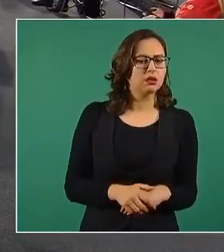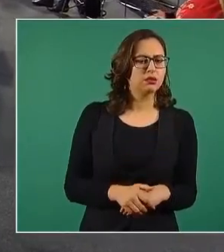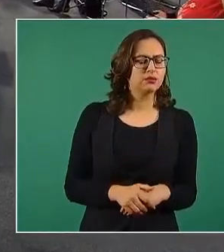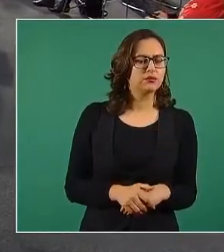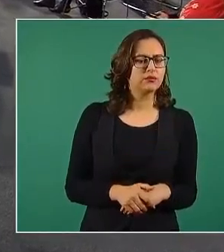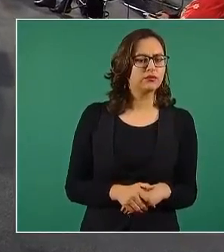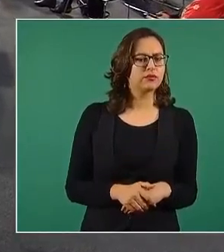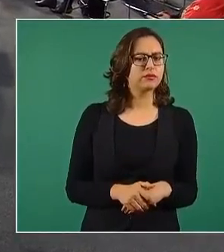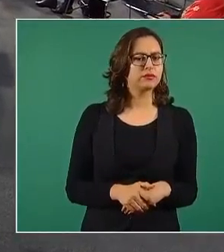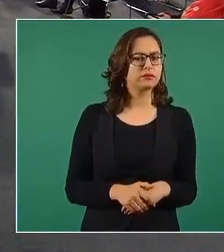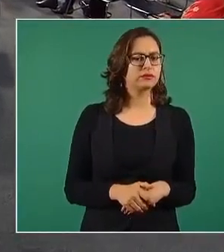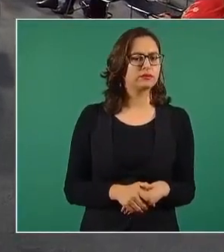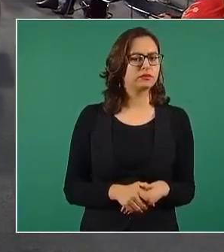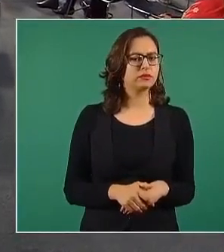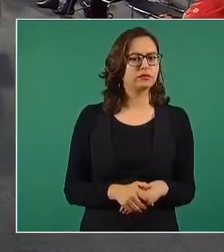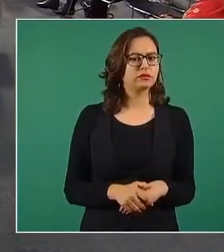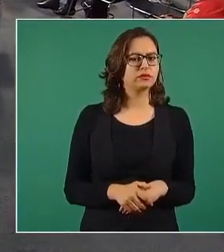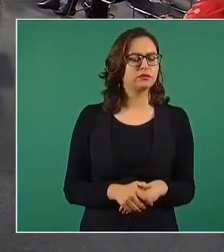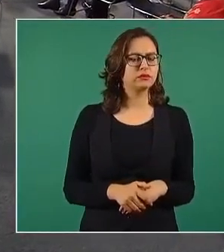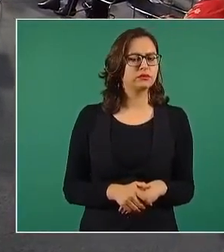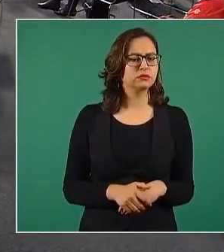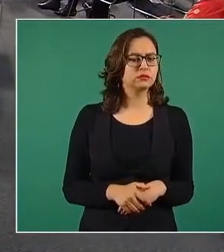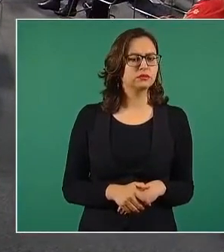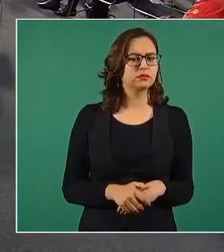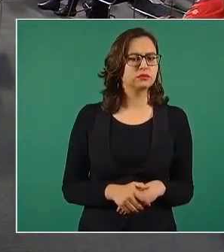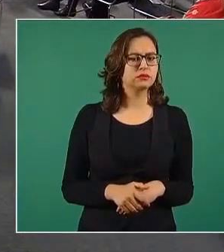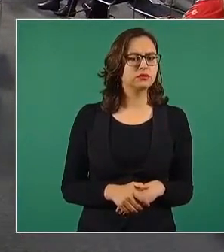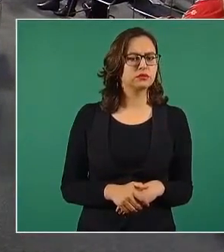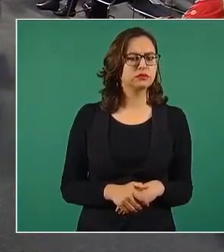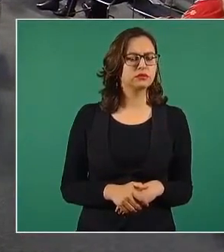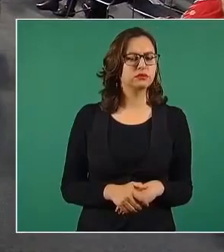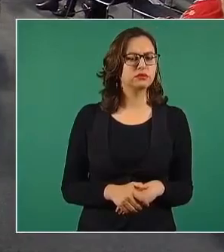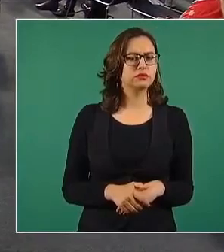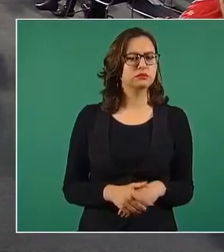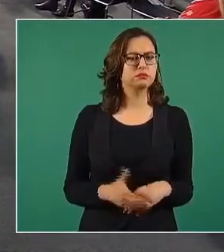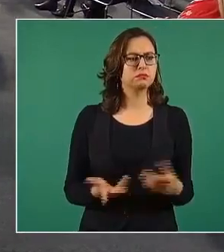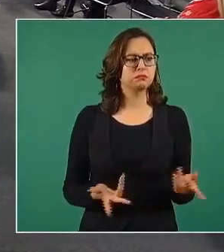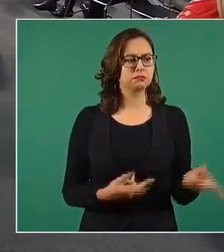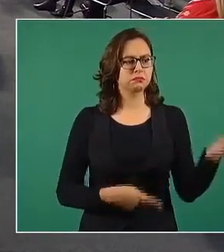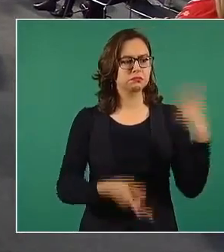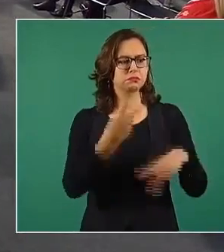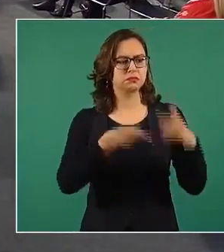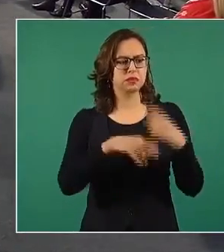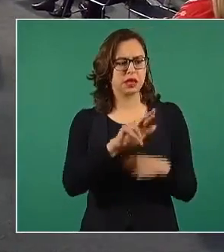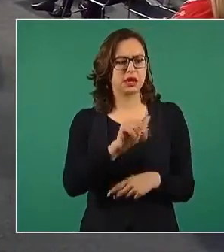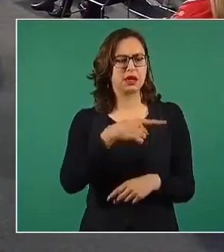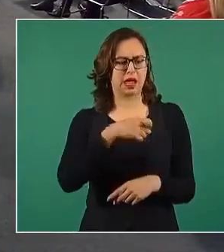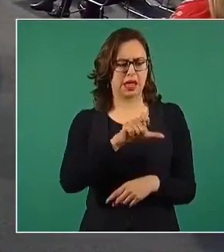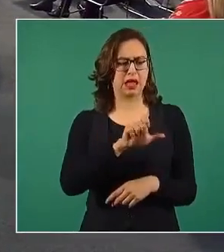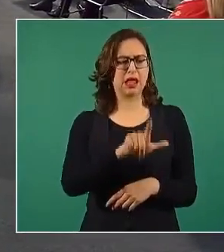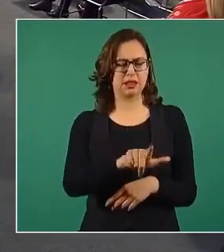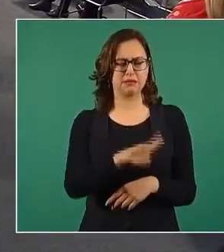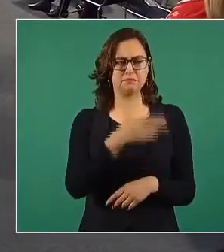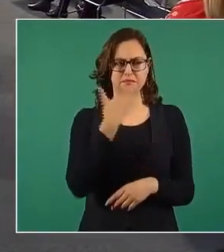Pero de todas maneras, si viene Raquel Buenrostro, va a ayudar mucho.